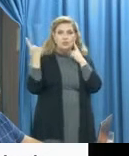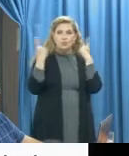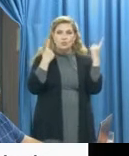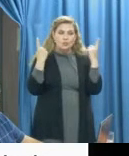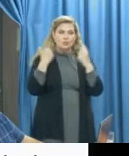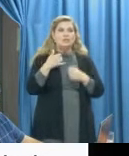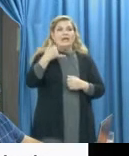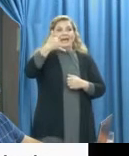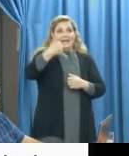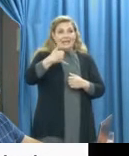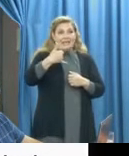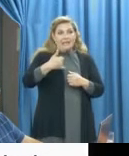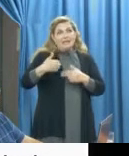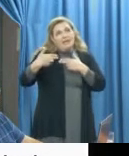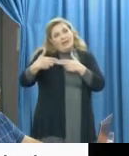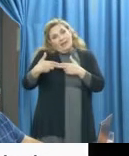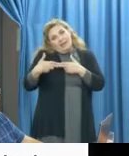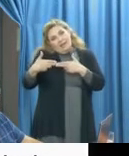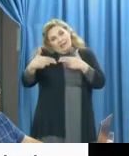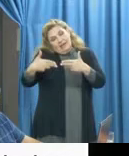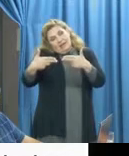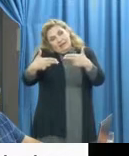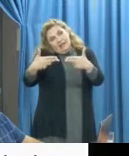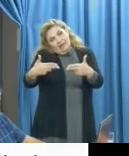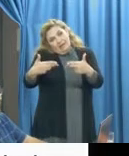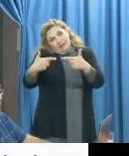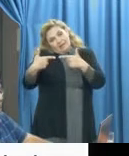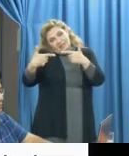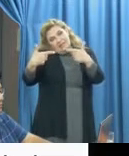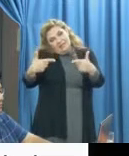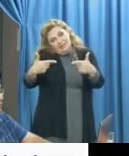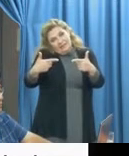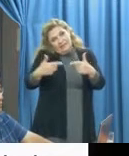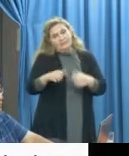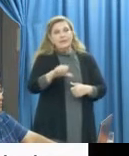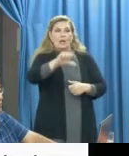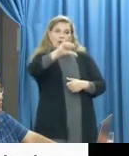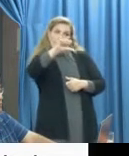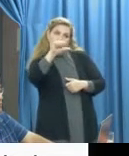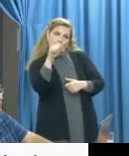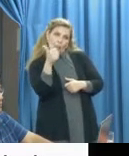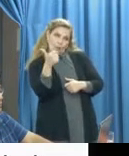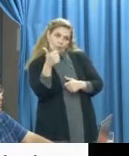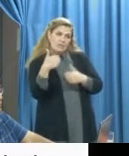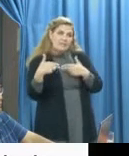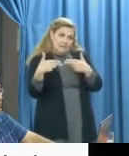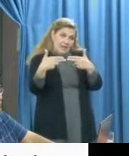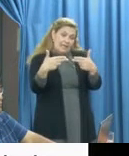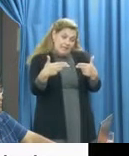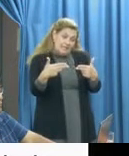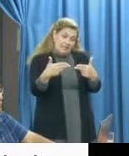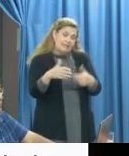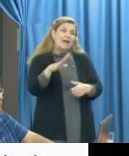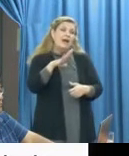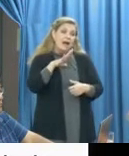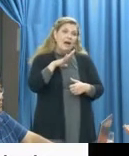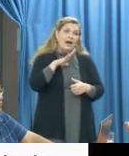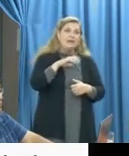que mayor carga genética tienen. Las que son hereditarias, aunque hay